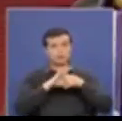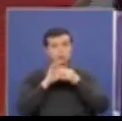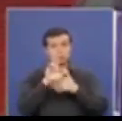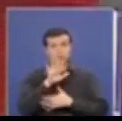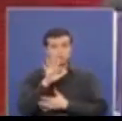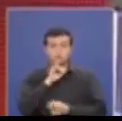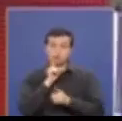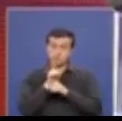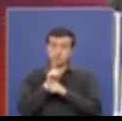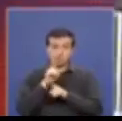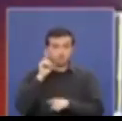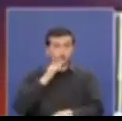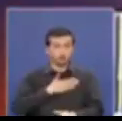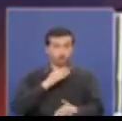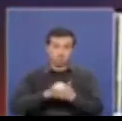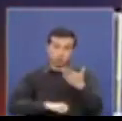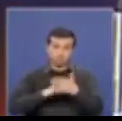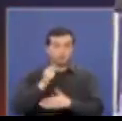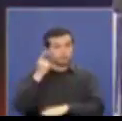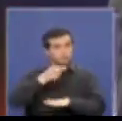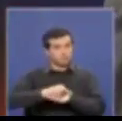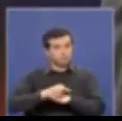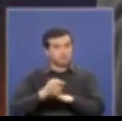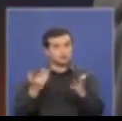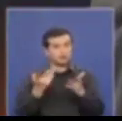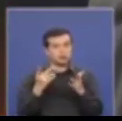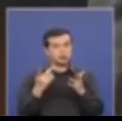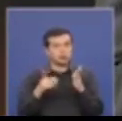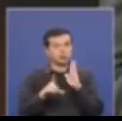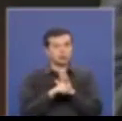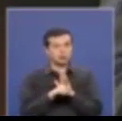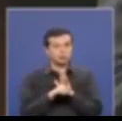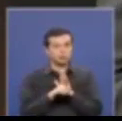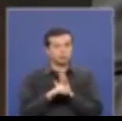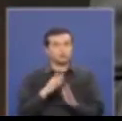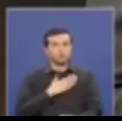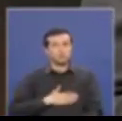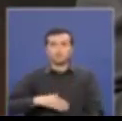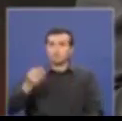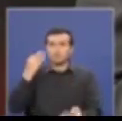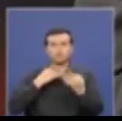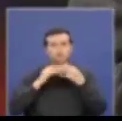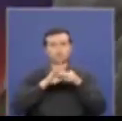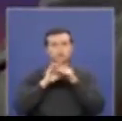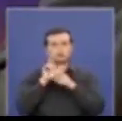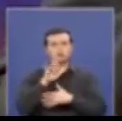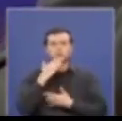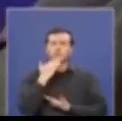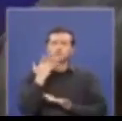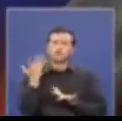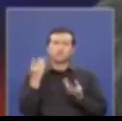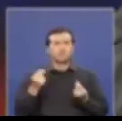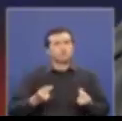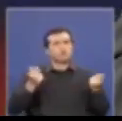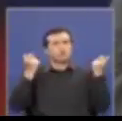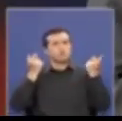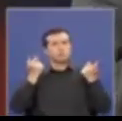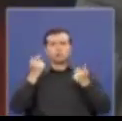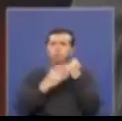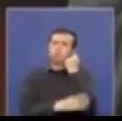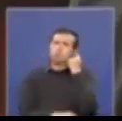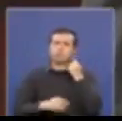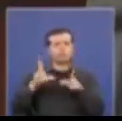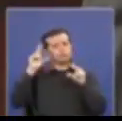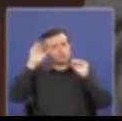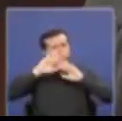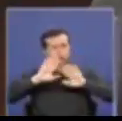falla compartida. Yo aprobé, puse el ejecútese al COIP. Pero yo sí quisiera explicaciones del bloque. ¿Cómo de repente criminalizar la